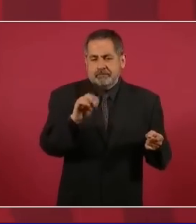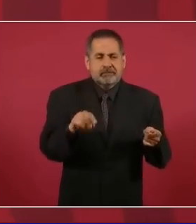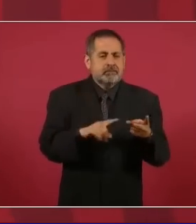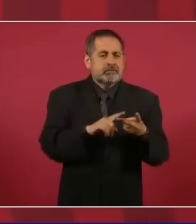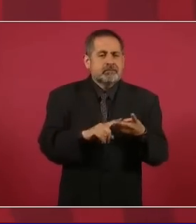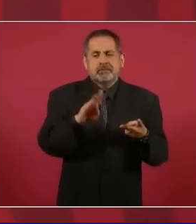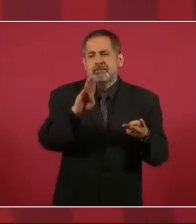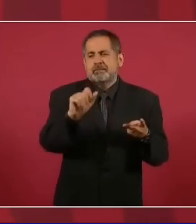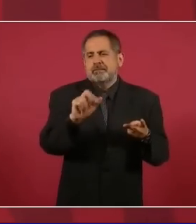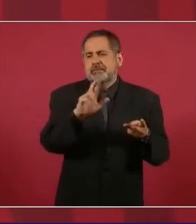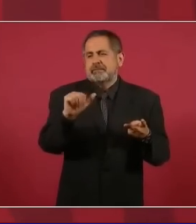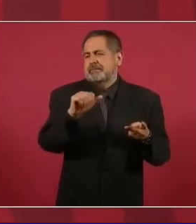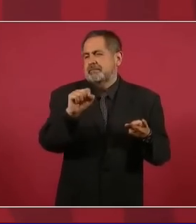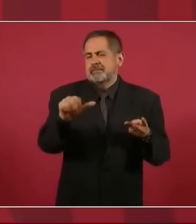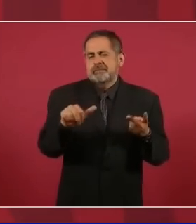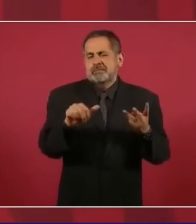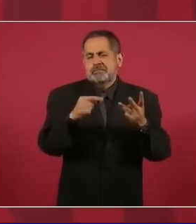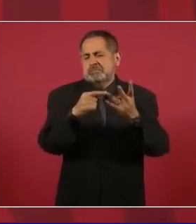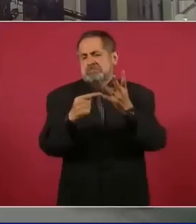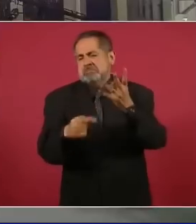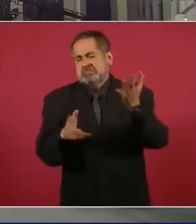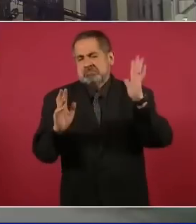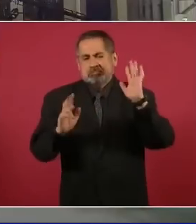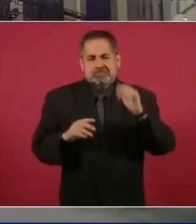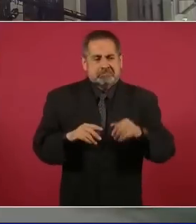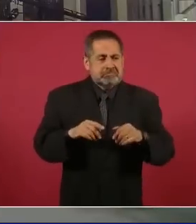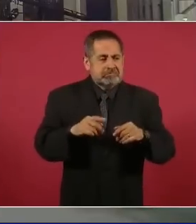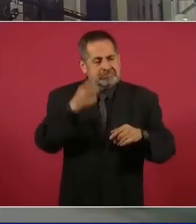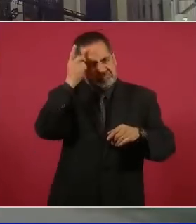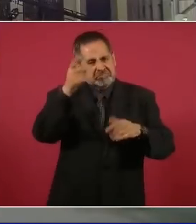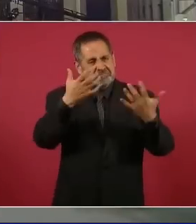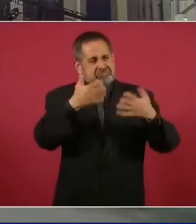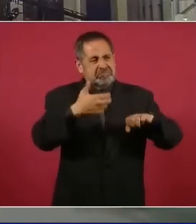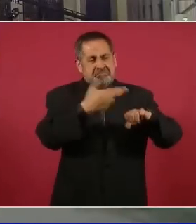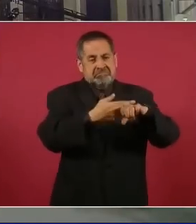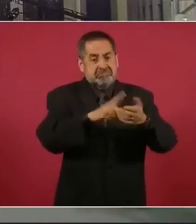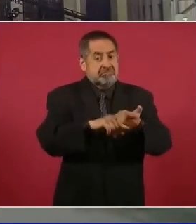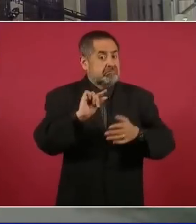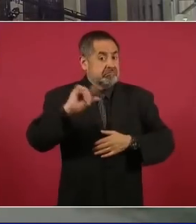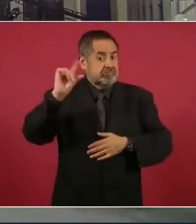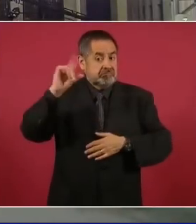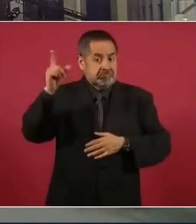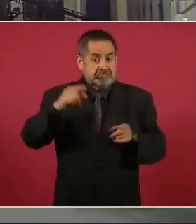Barraza y otros empresarios famosos.